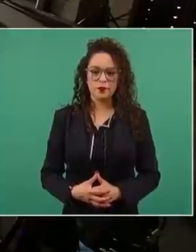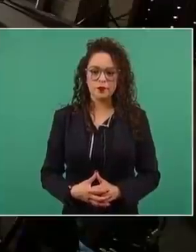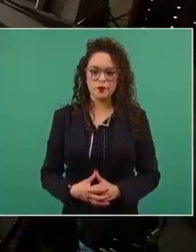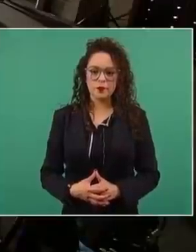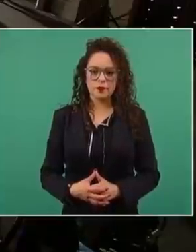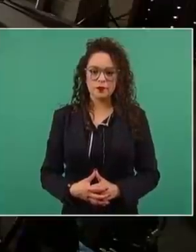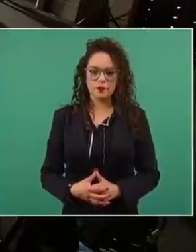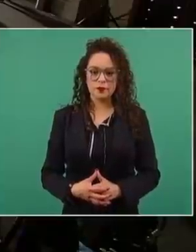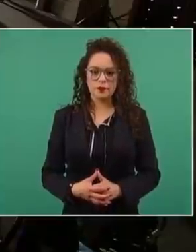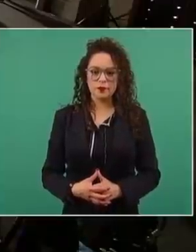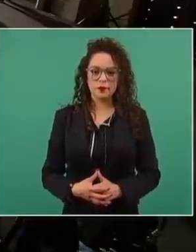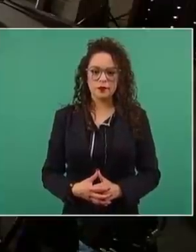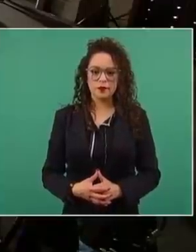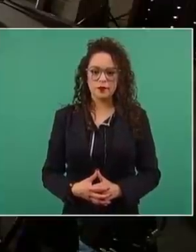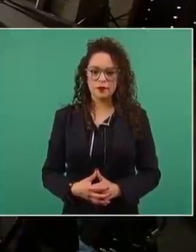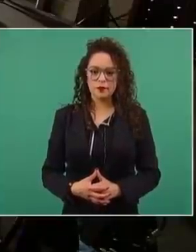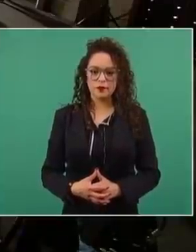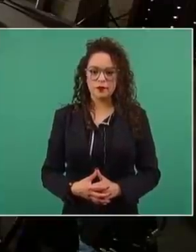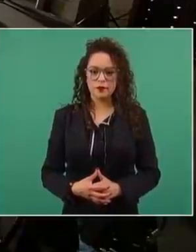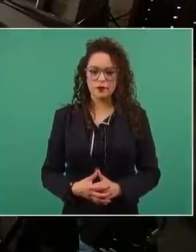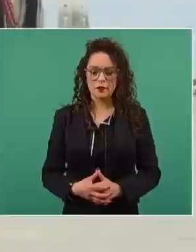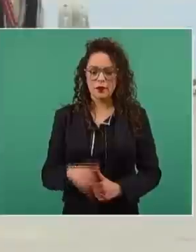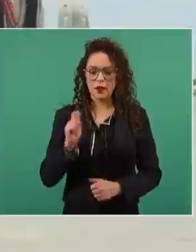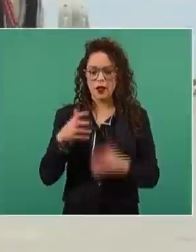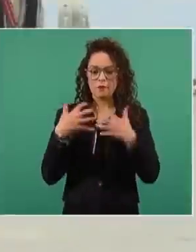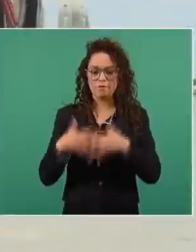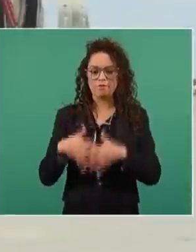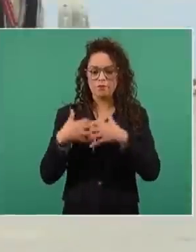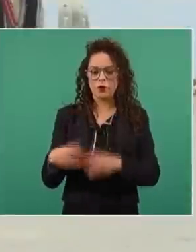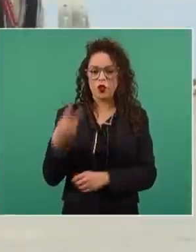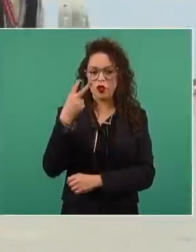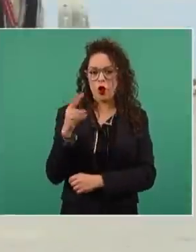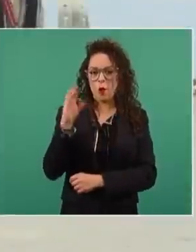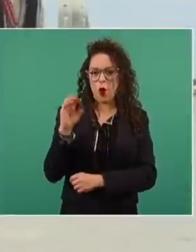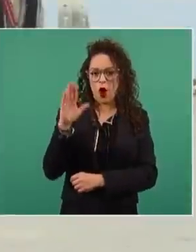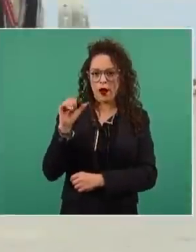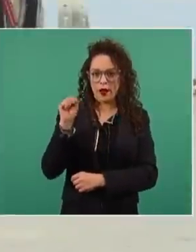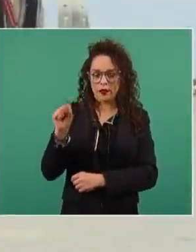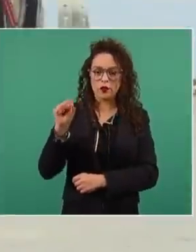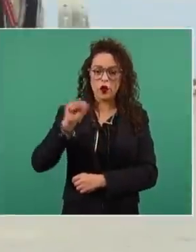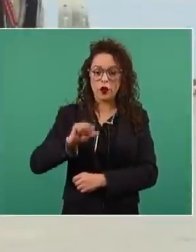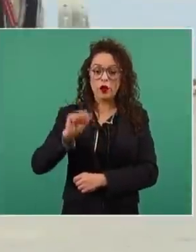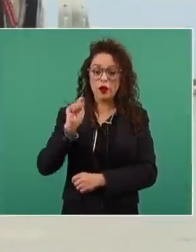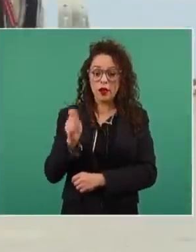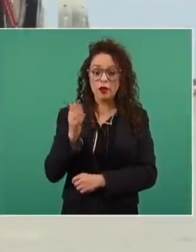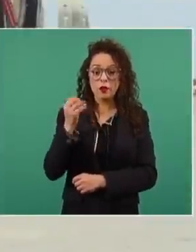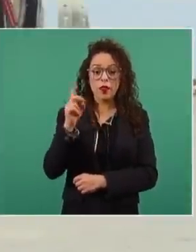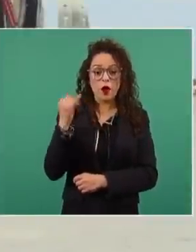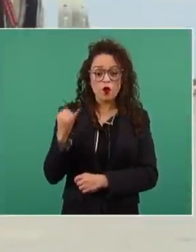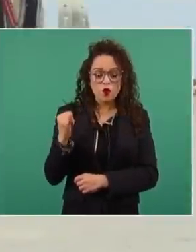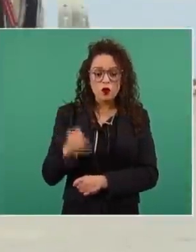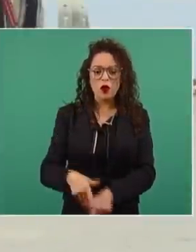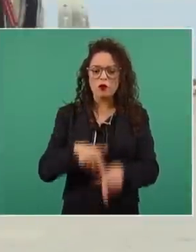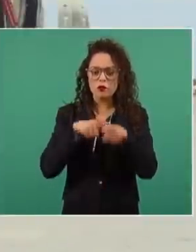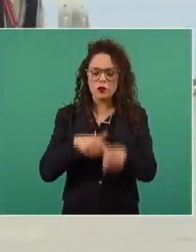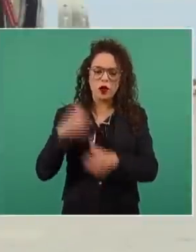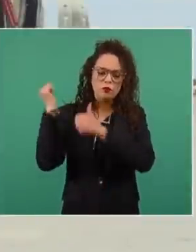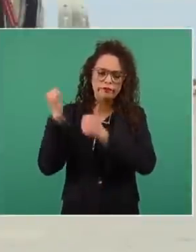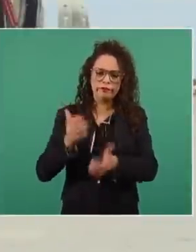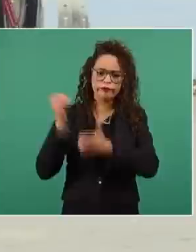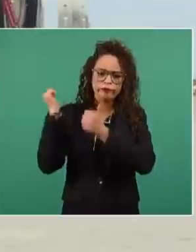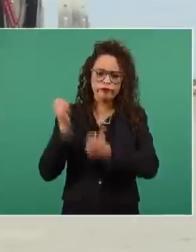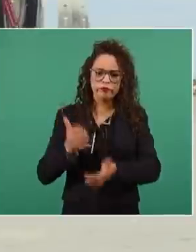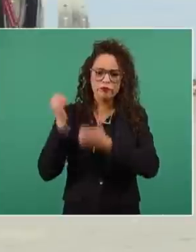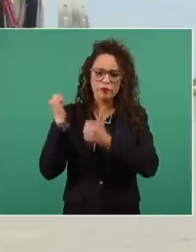De la refinería de Dos Bocas. Es viernes 11 de junio. Esta semana continuamos recibiendo equipos que vienen